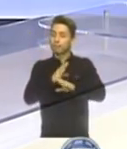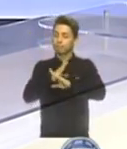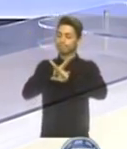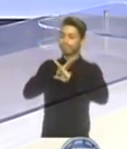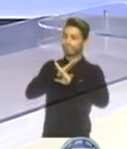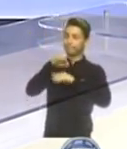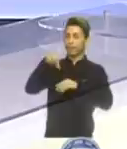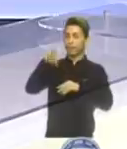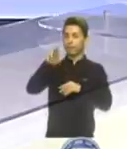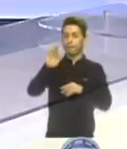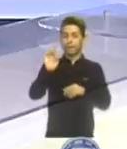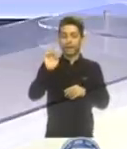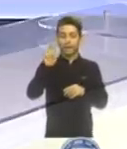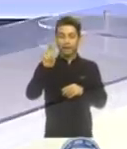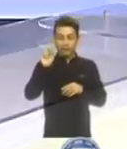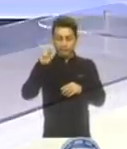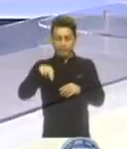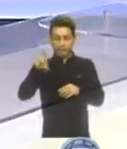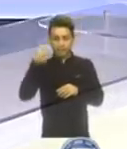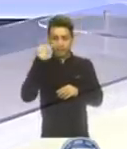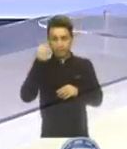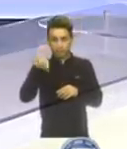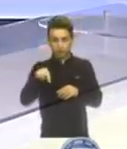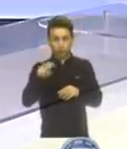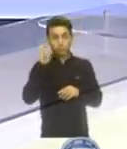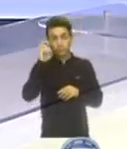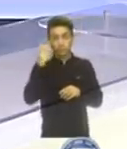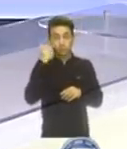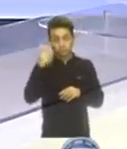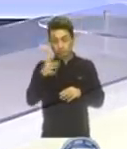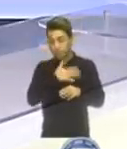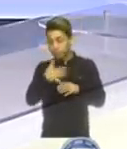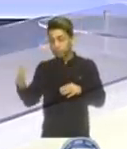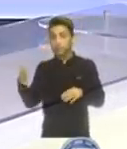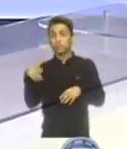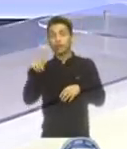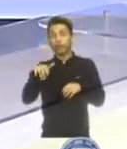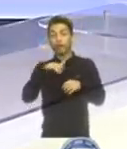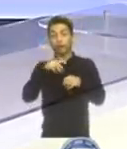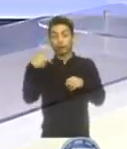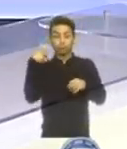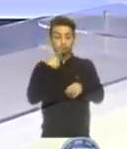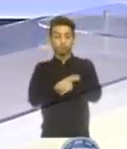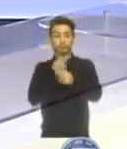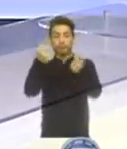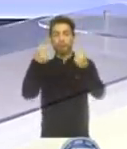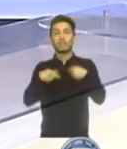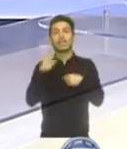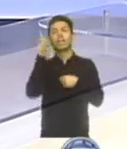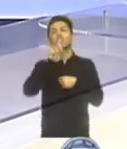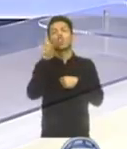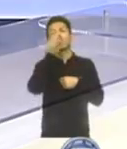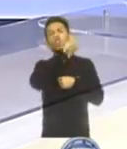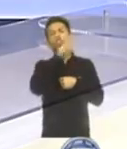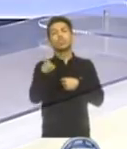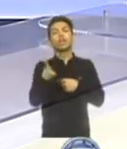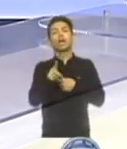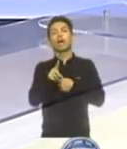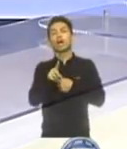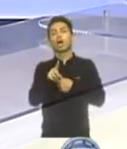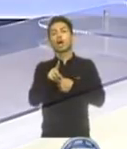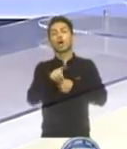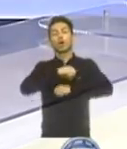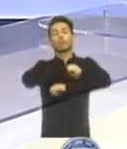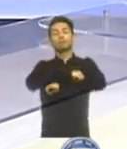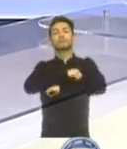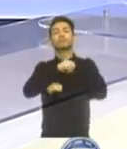la expectativa de la vacuna y la Sputnik 5 que vendrá de Rusia en un primer cargamento sale precisamente mañana desde